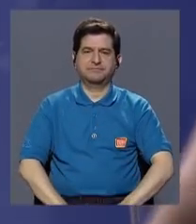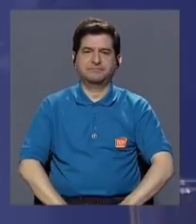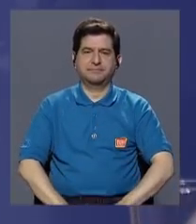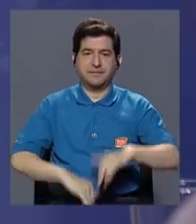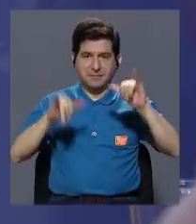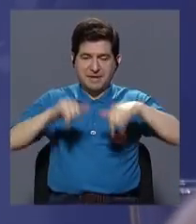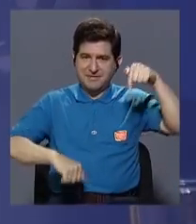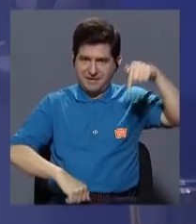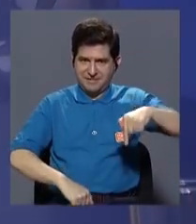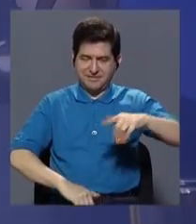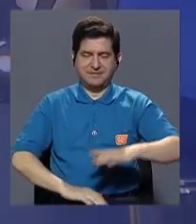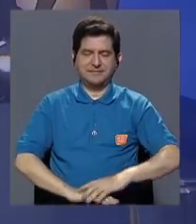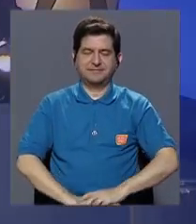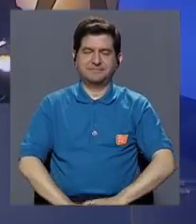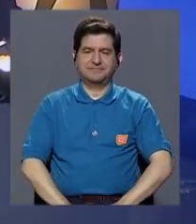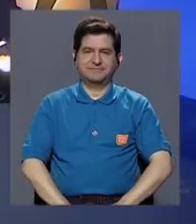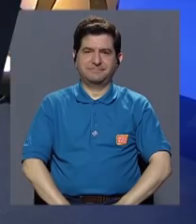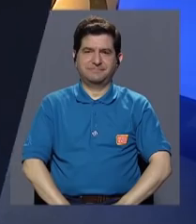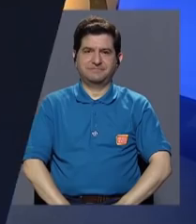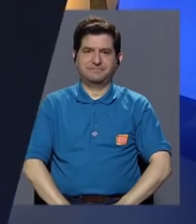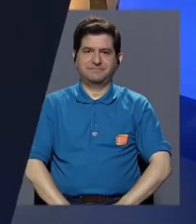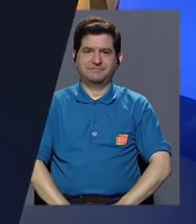que desee con nosotros